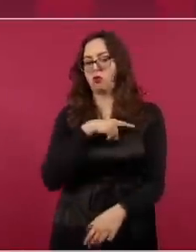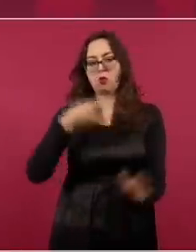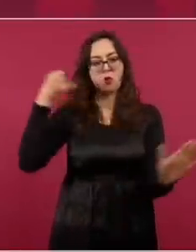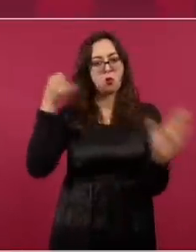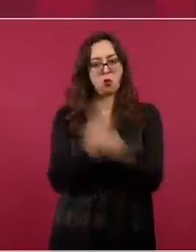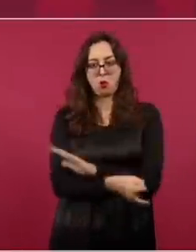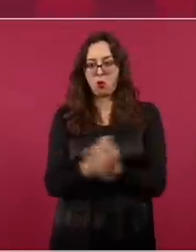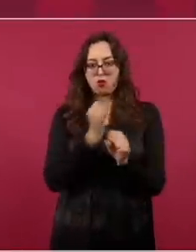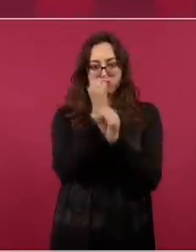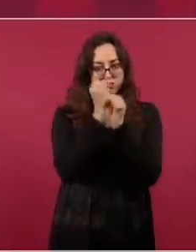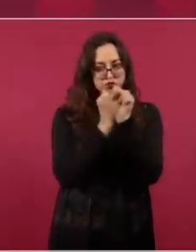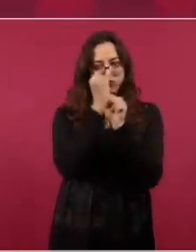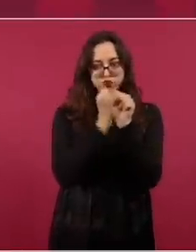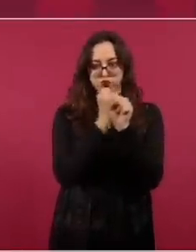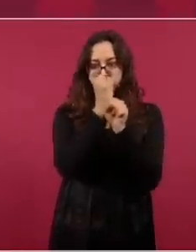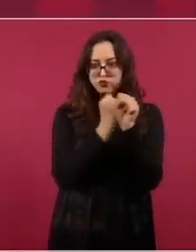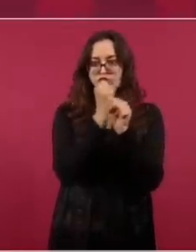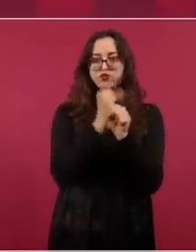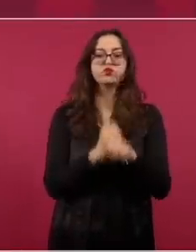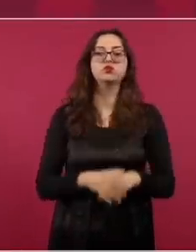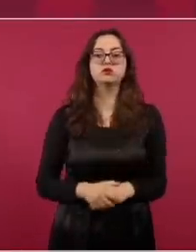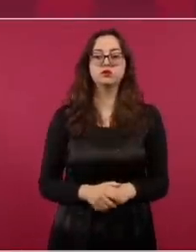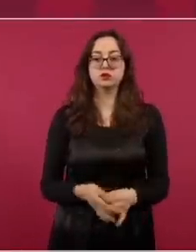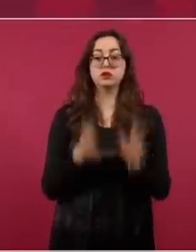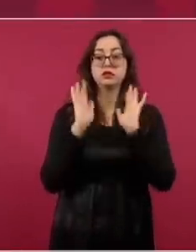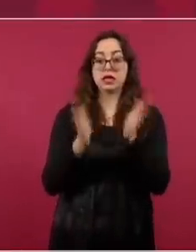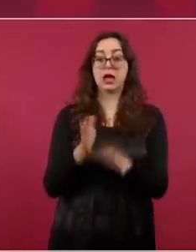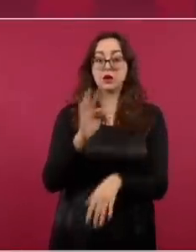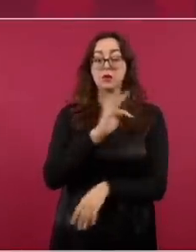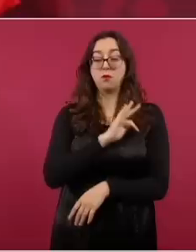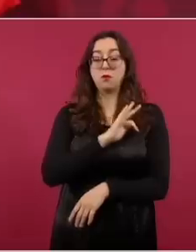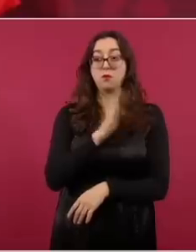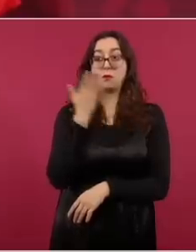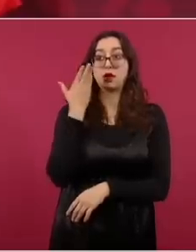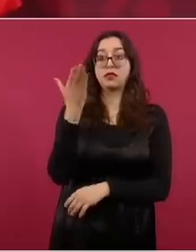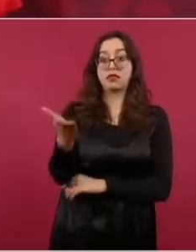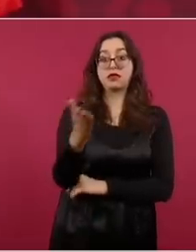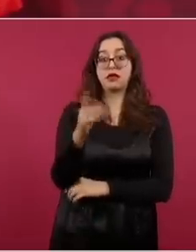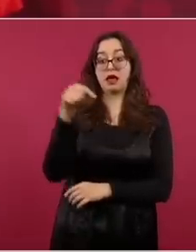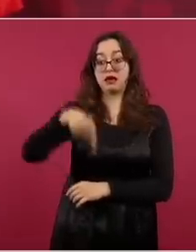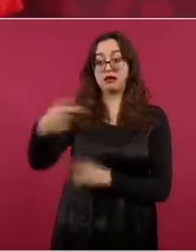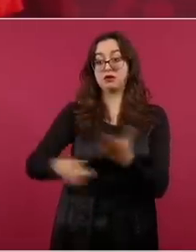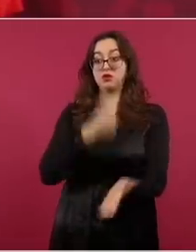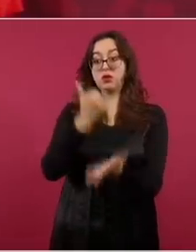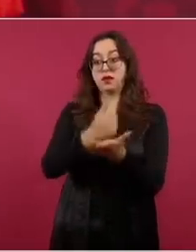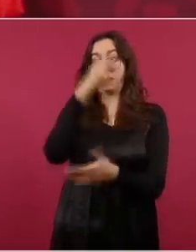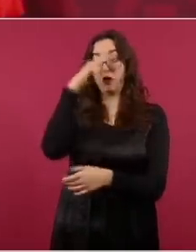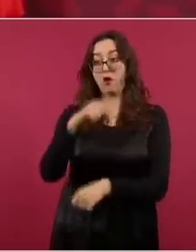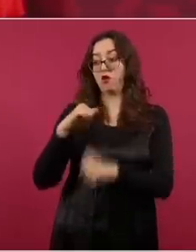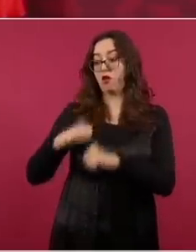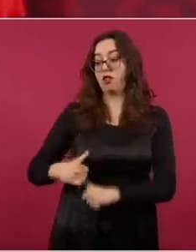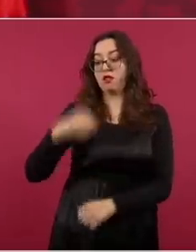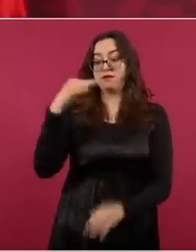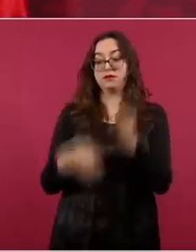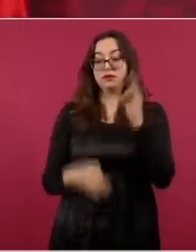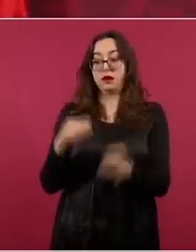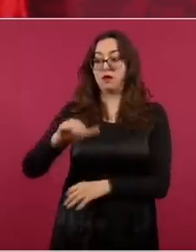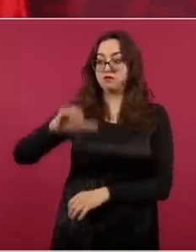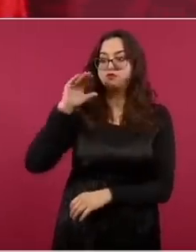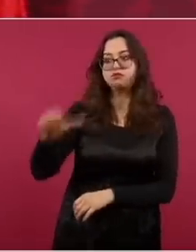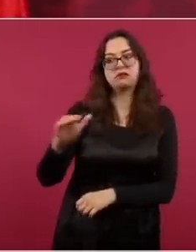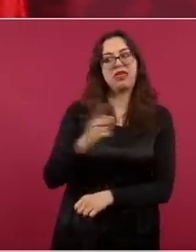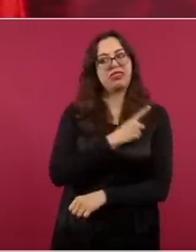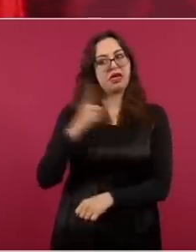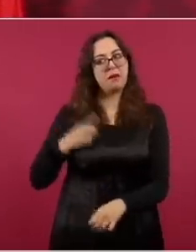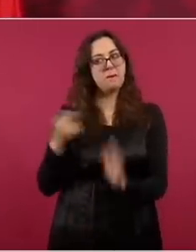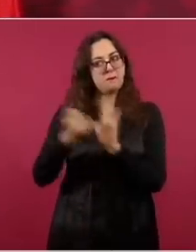le estamos pidiendo a la fiscalía de la Ciudad de México pero a